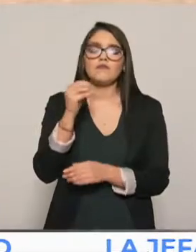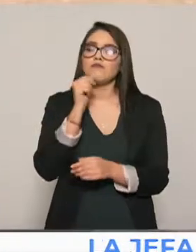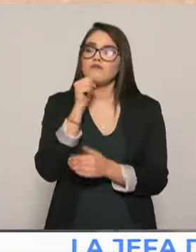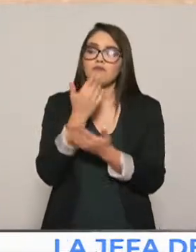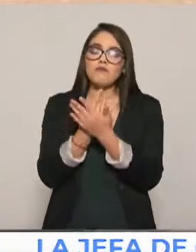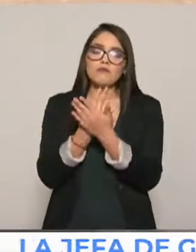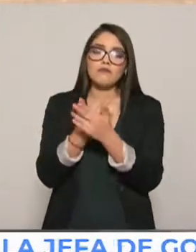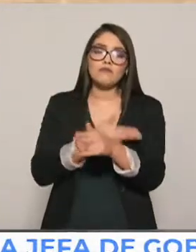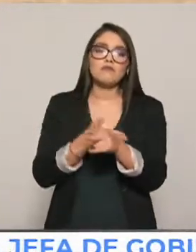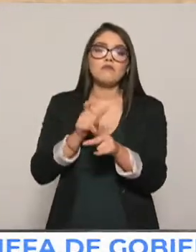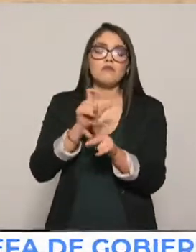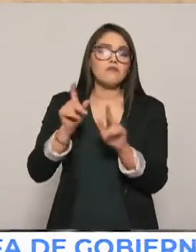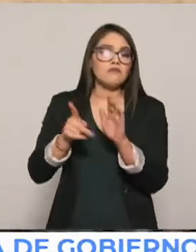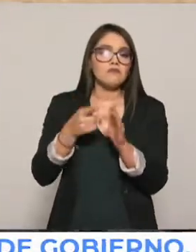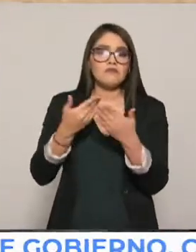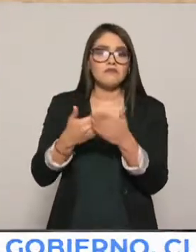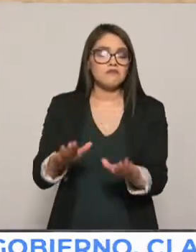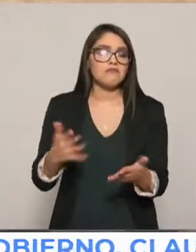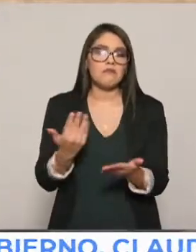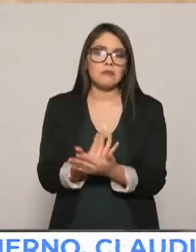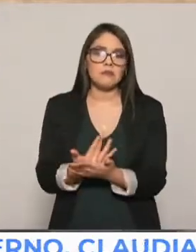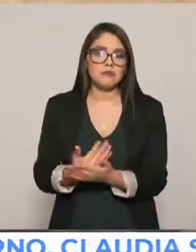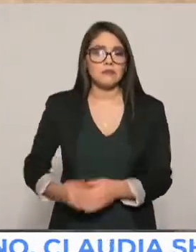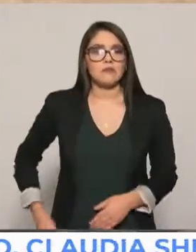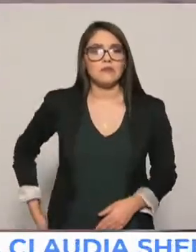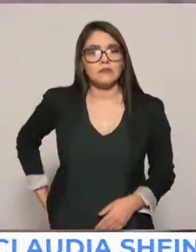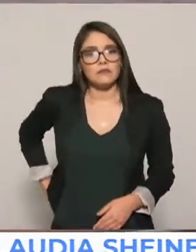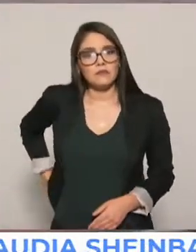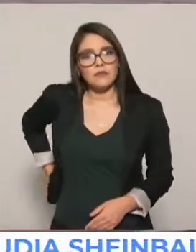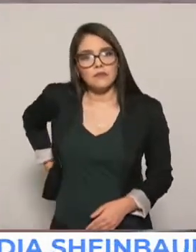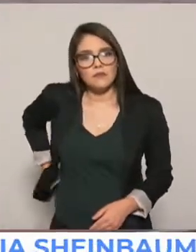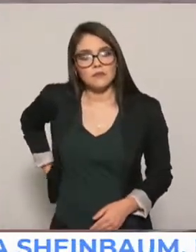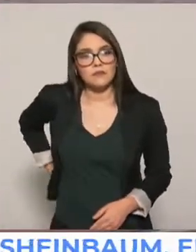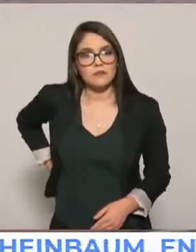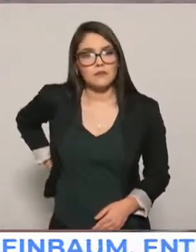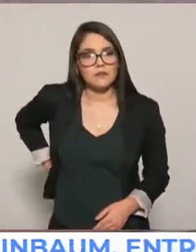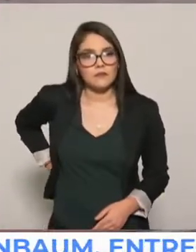Con edición de Javier Barrera, Víctor Diego, 21 Noticias.